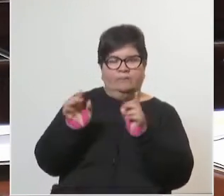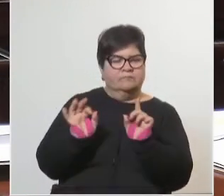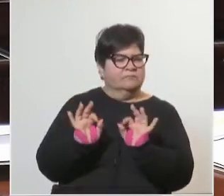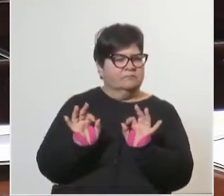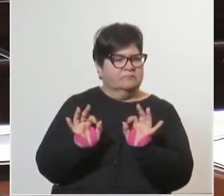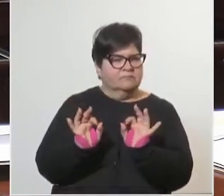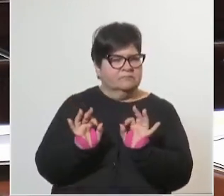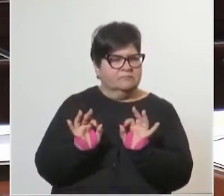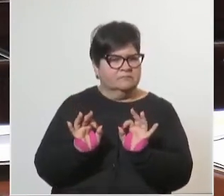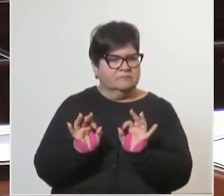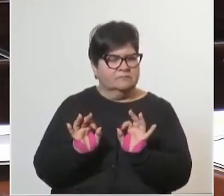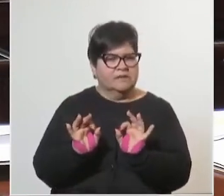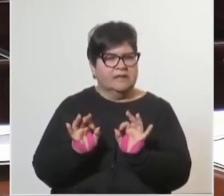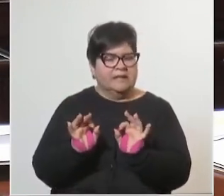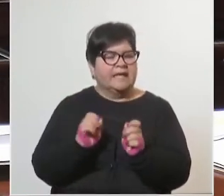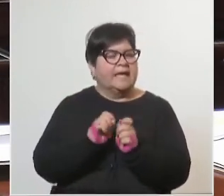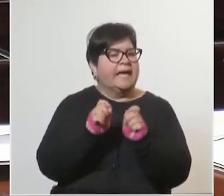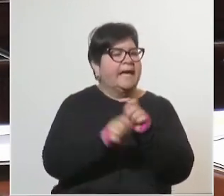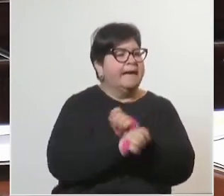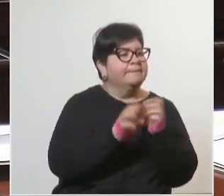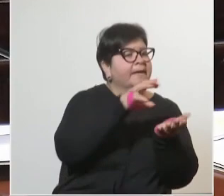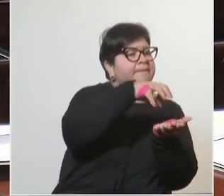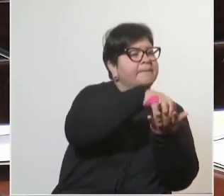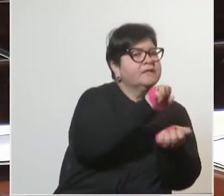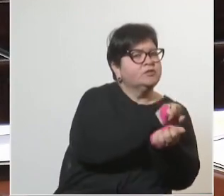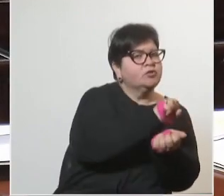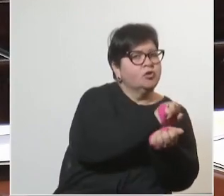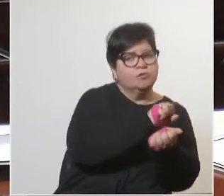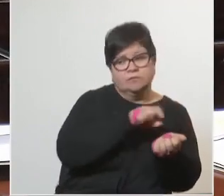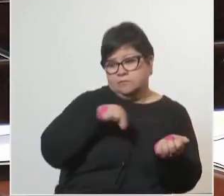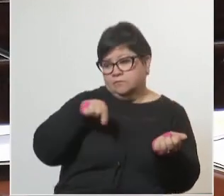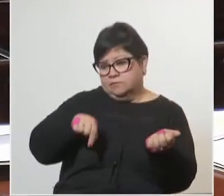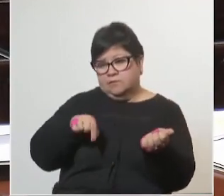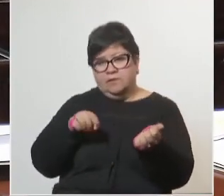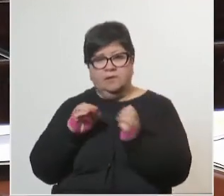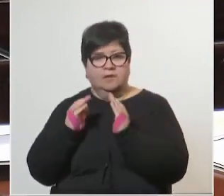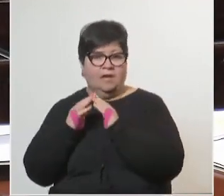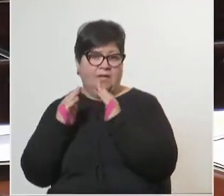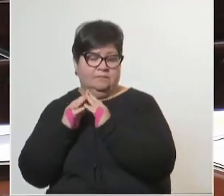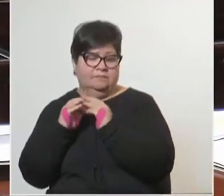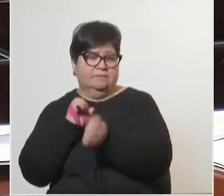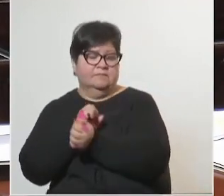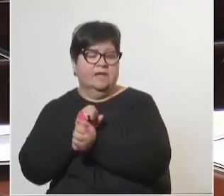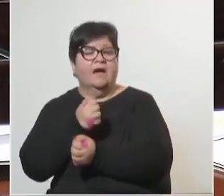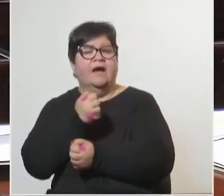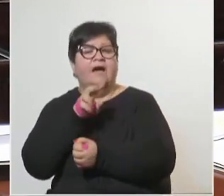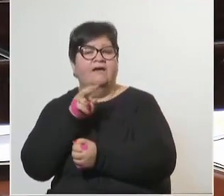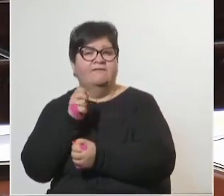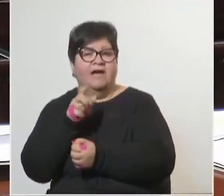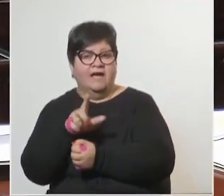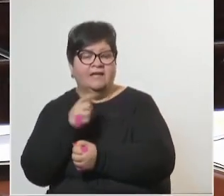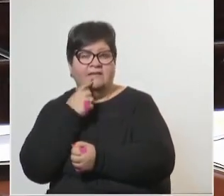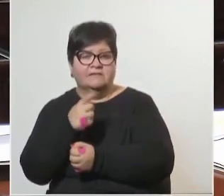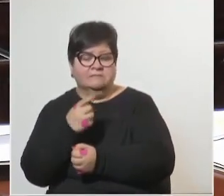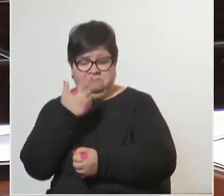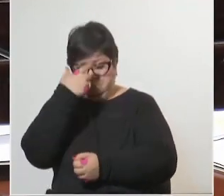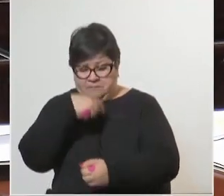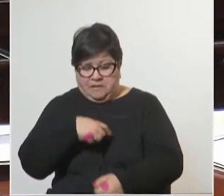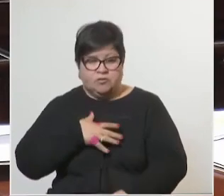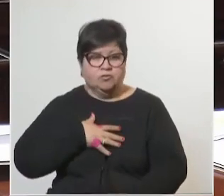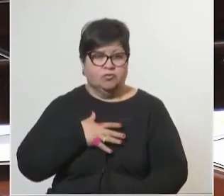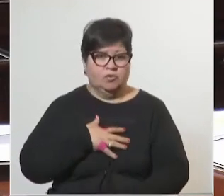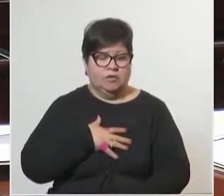simplemente cambiar la prisión carcelaria por prisión domiciliaria. Y dice el doctor Aval, en lo